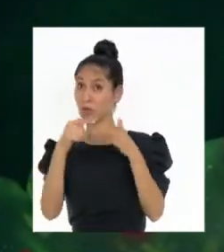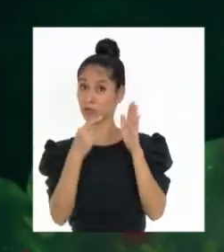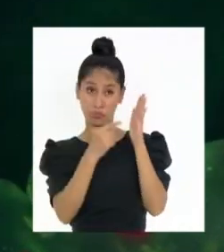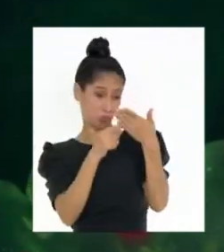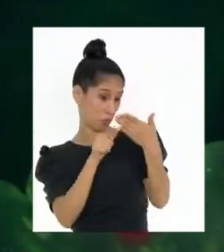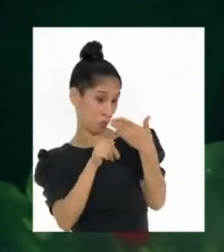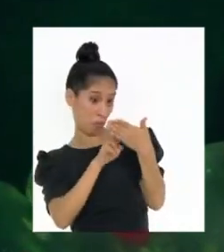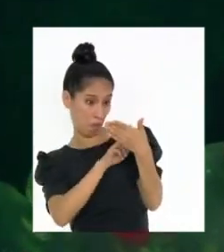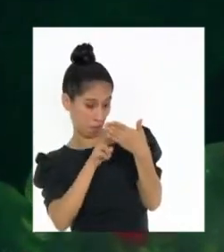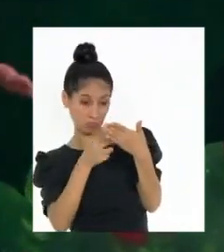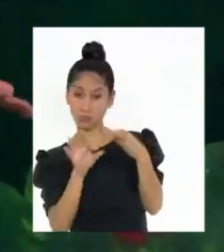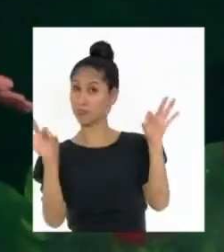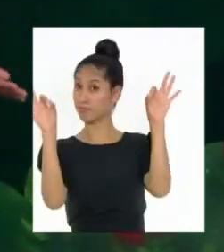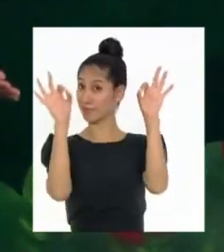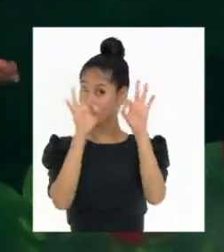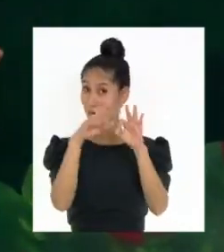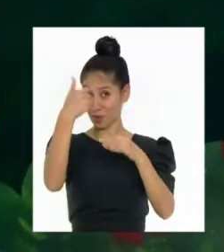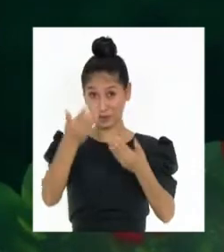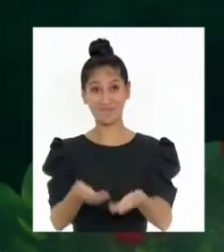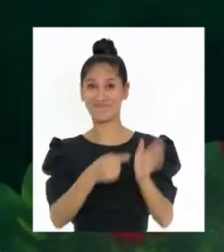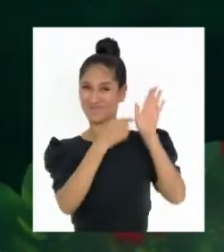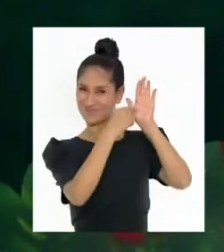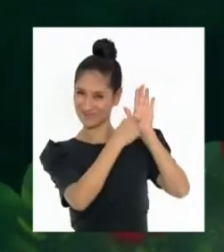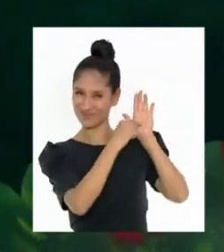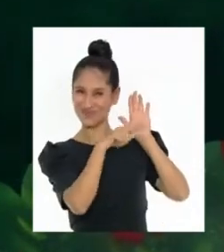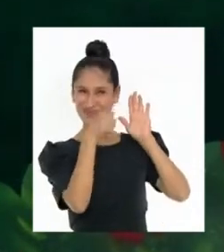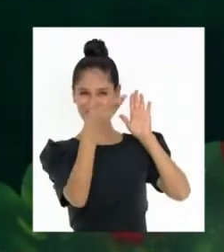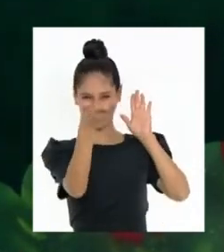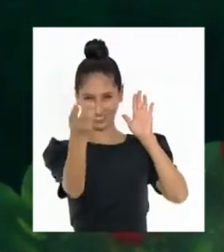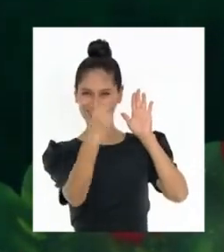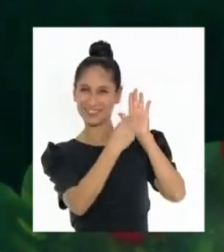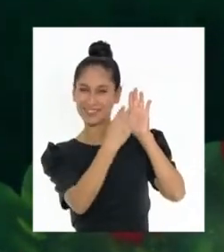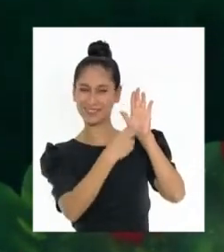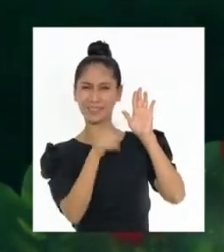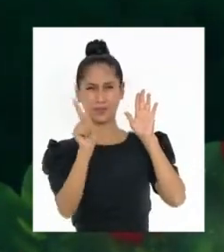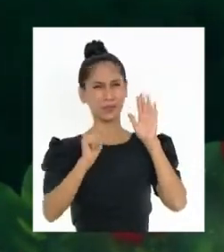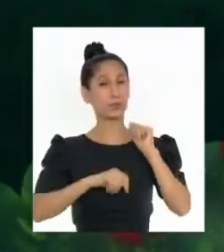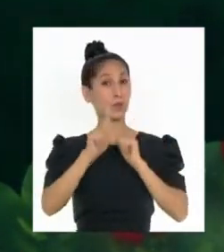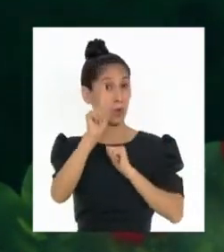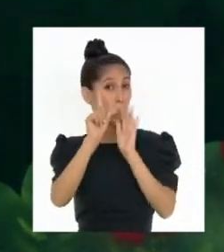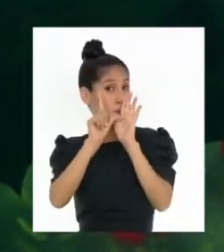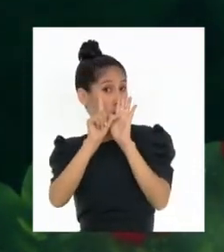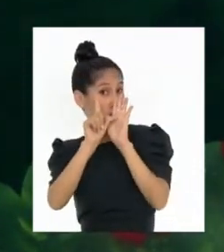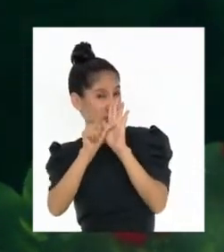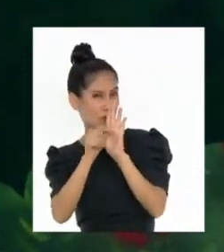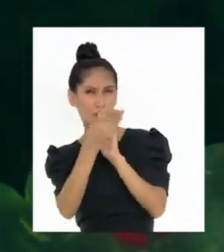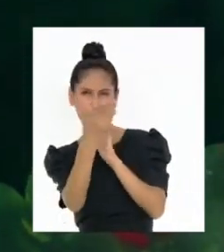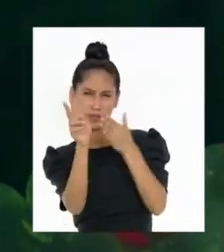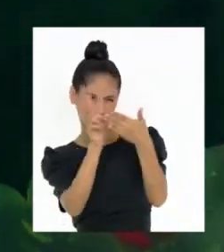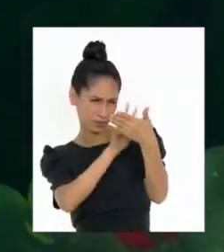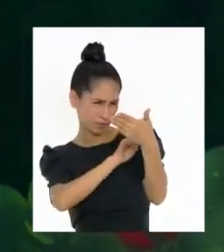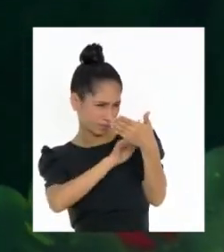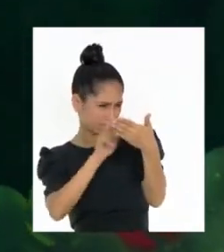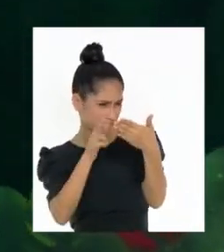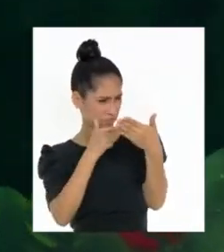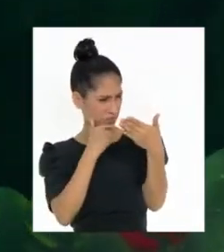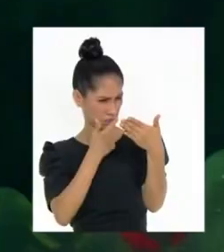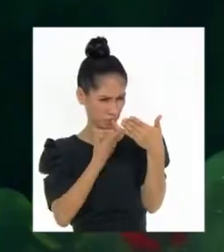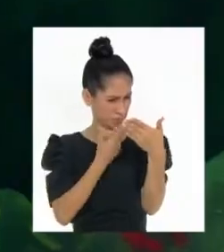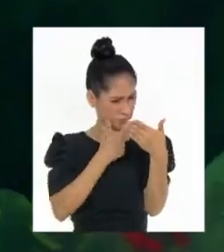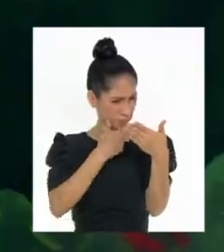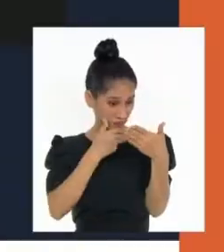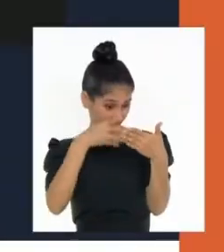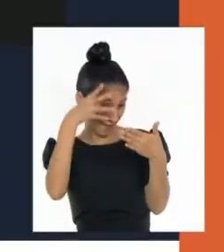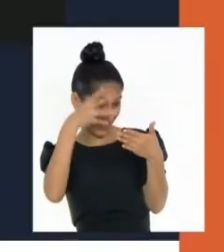parecieron importantes y les traje para compartirlas con ustedes. Les daré un minuto para que observen todos los detalles que tiene.